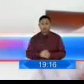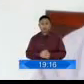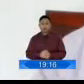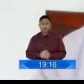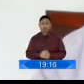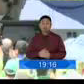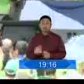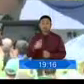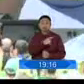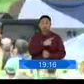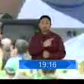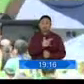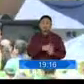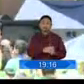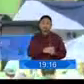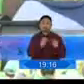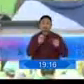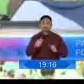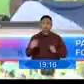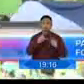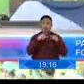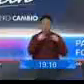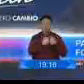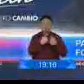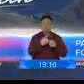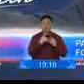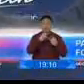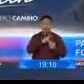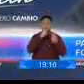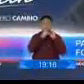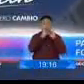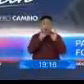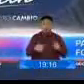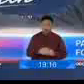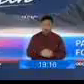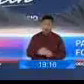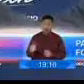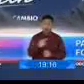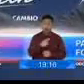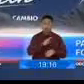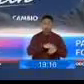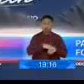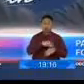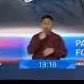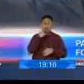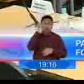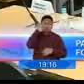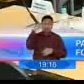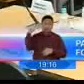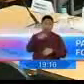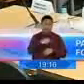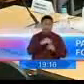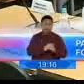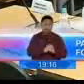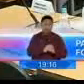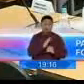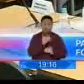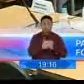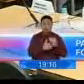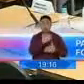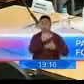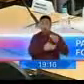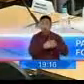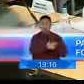no deja de darle importancia al correísmo, cuya suerte del exmandatario Rafael Correa lo determinarán los procesos judiciales que sin